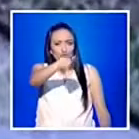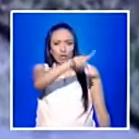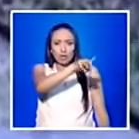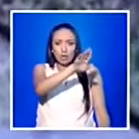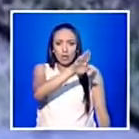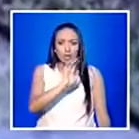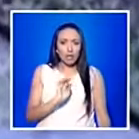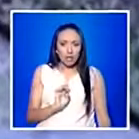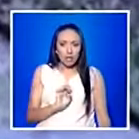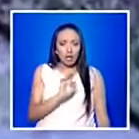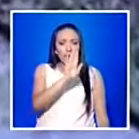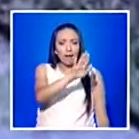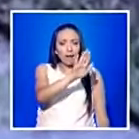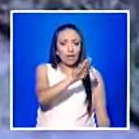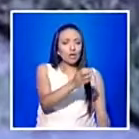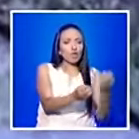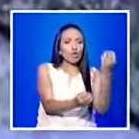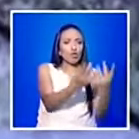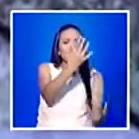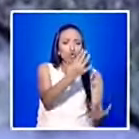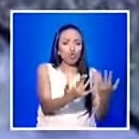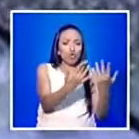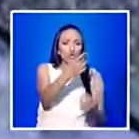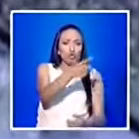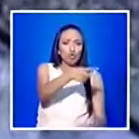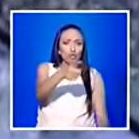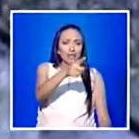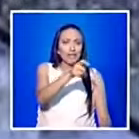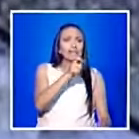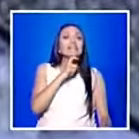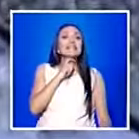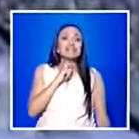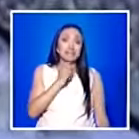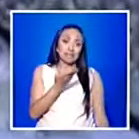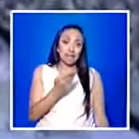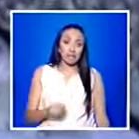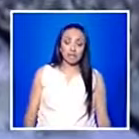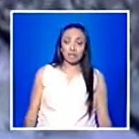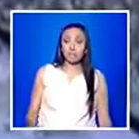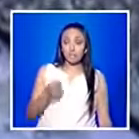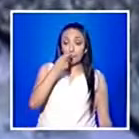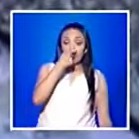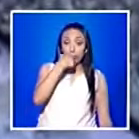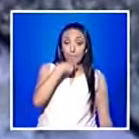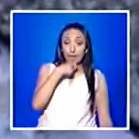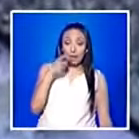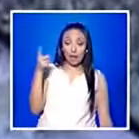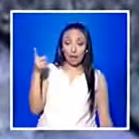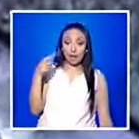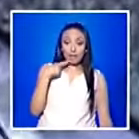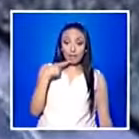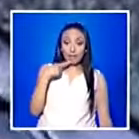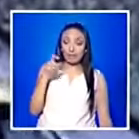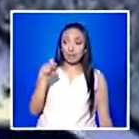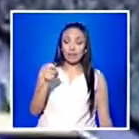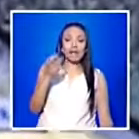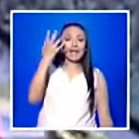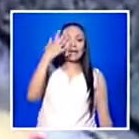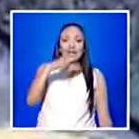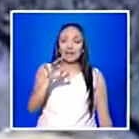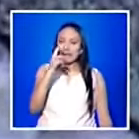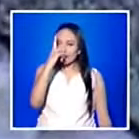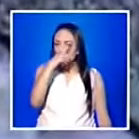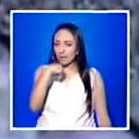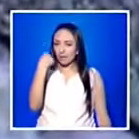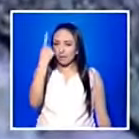momento y en esta zona las ramas que estaban ahí secas, por supuesto. El alcalde Pavel Muñoz se pronunció y aseguró que identificar a